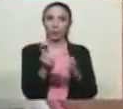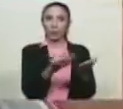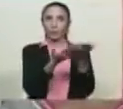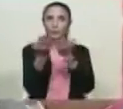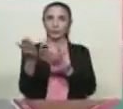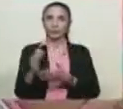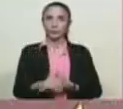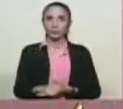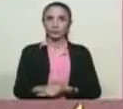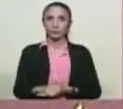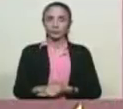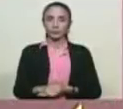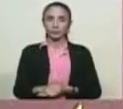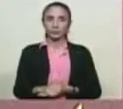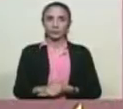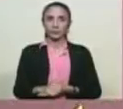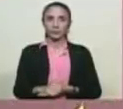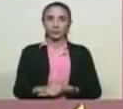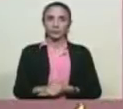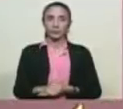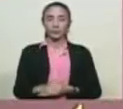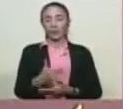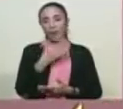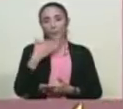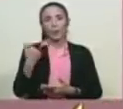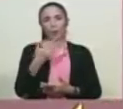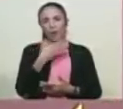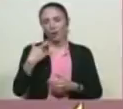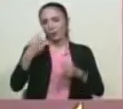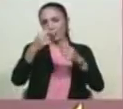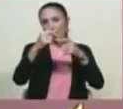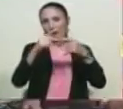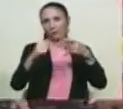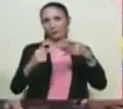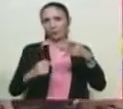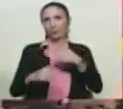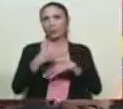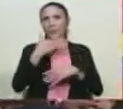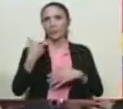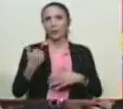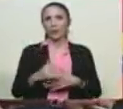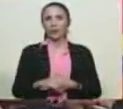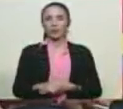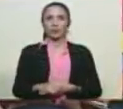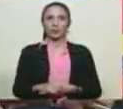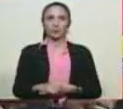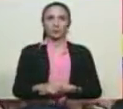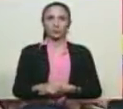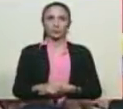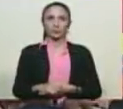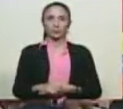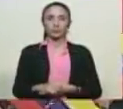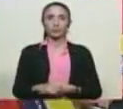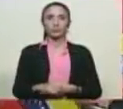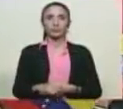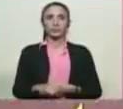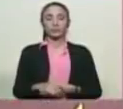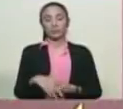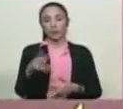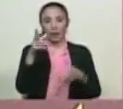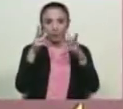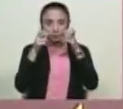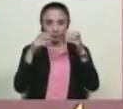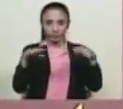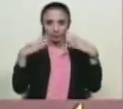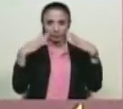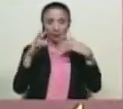y debemos mejorar el módulo óiganme